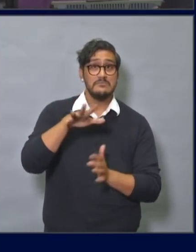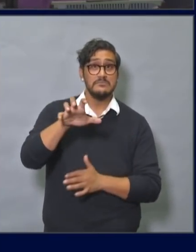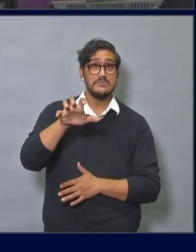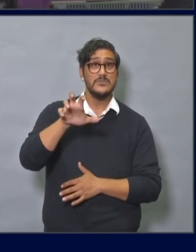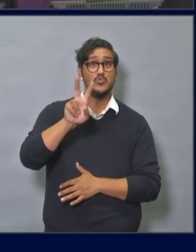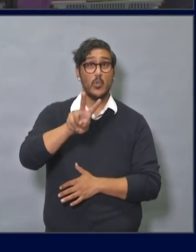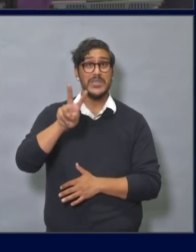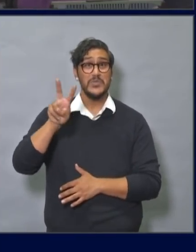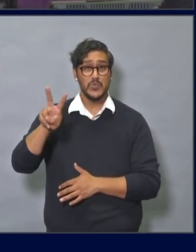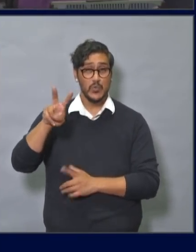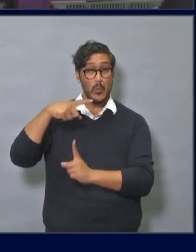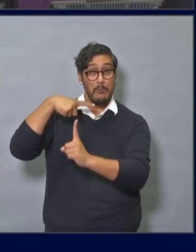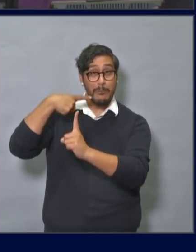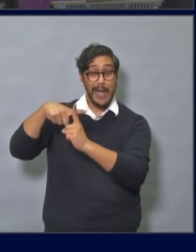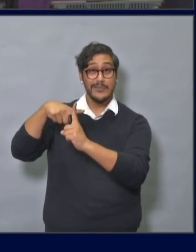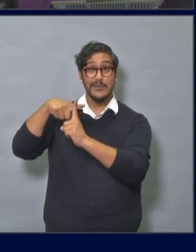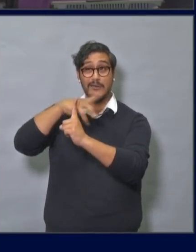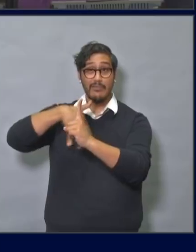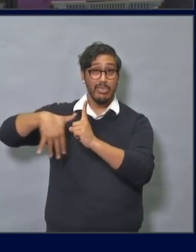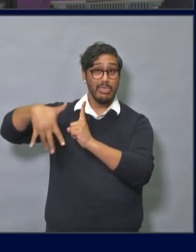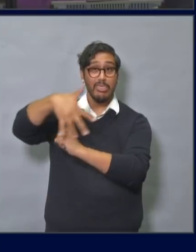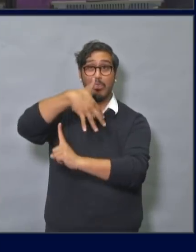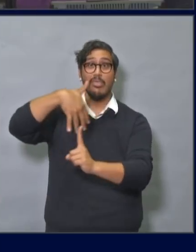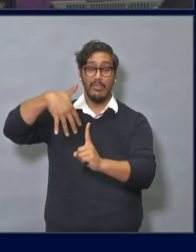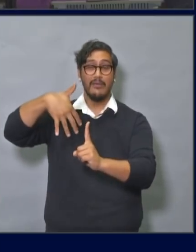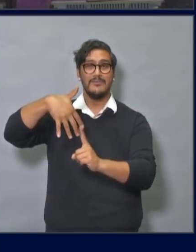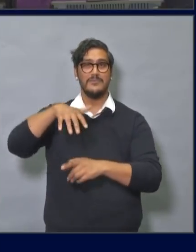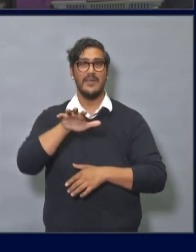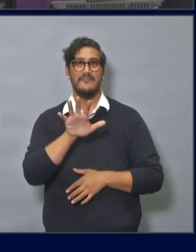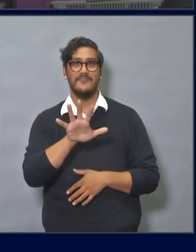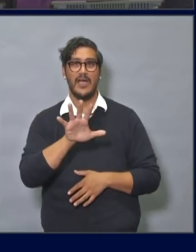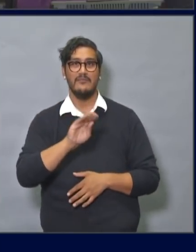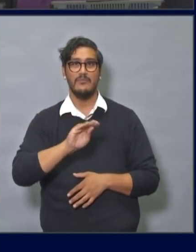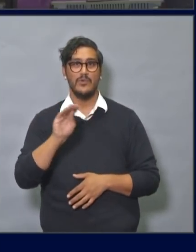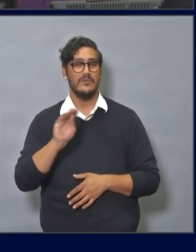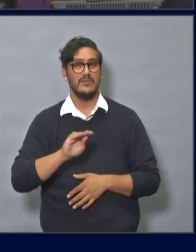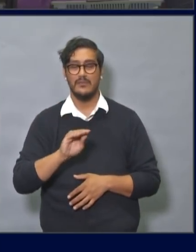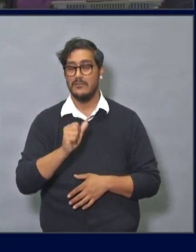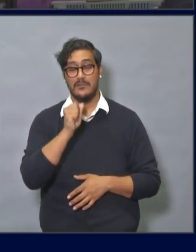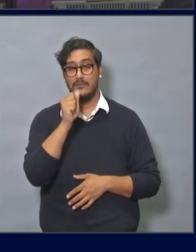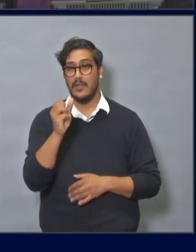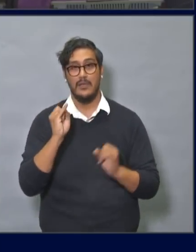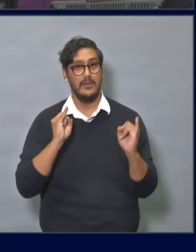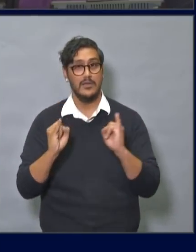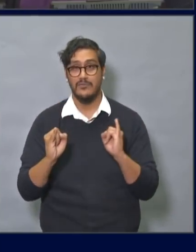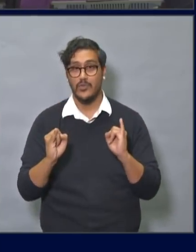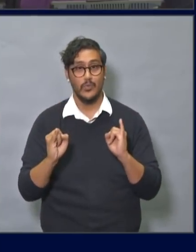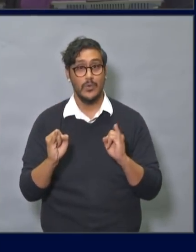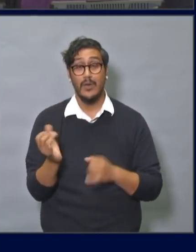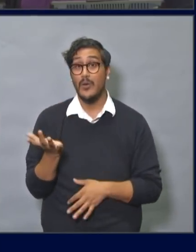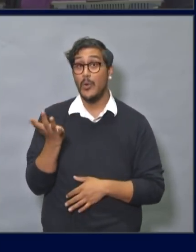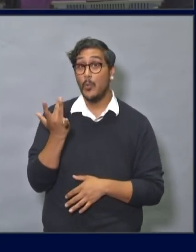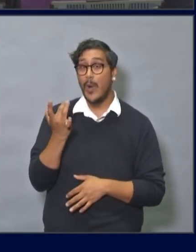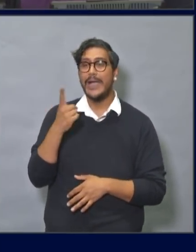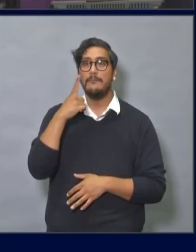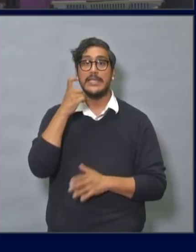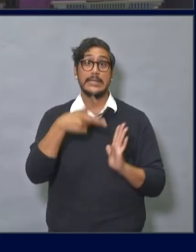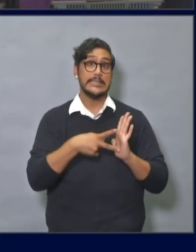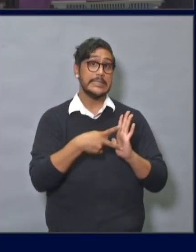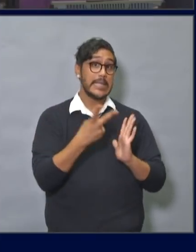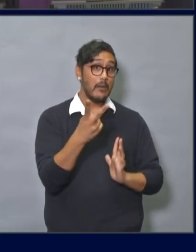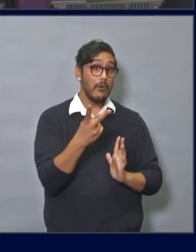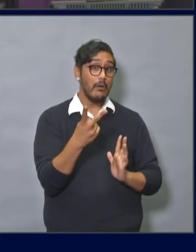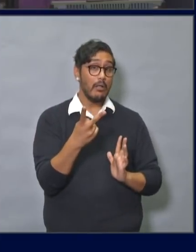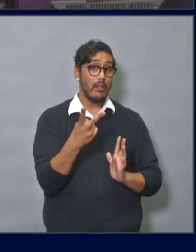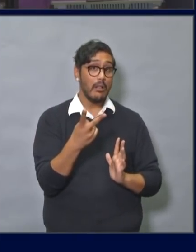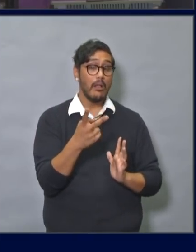97,522 casos positivos restantes, el 5% no son entrevistados porque son casos duplicados o les